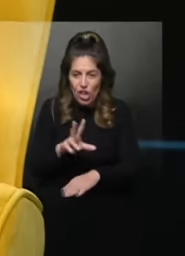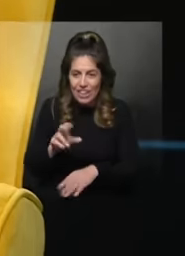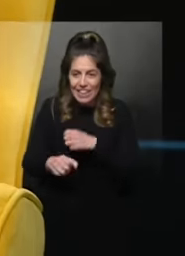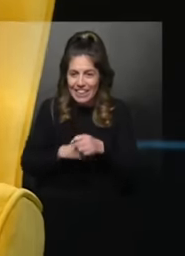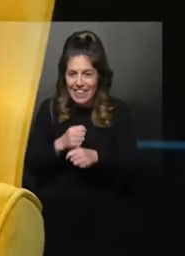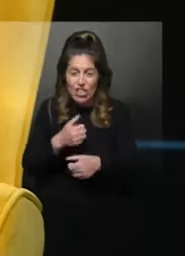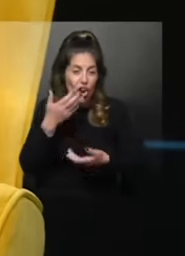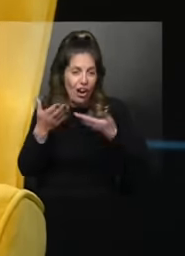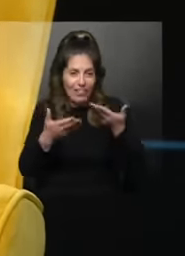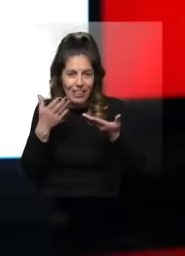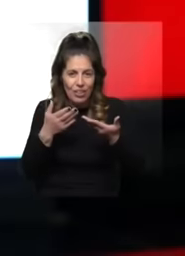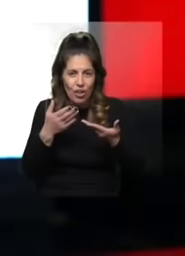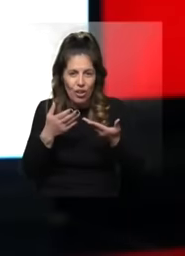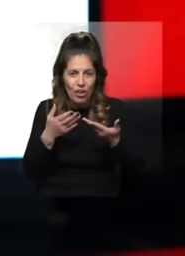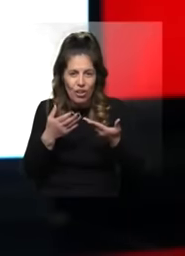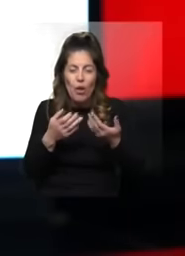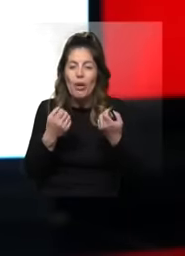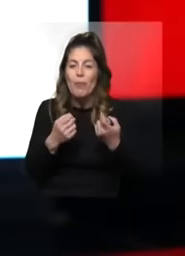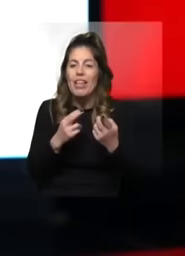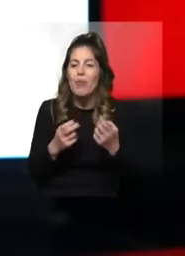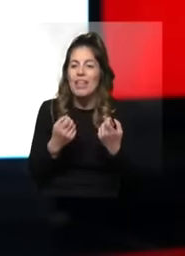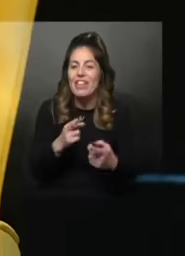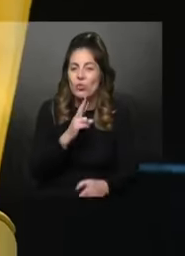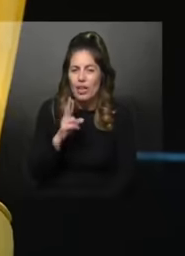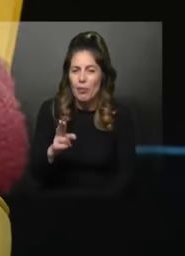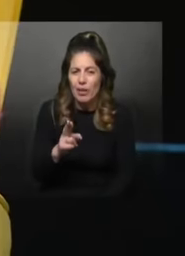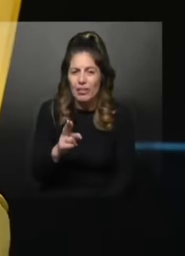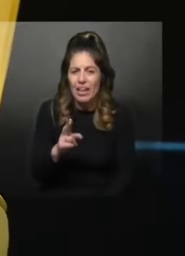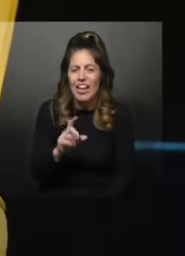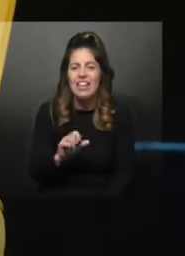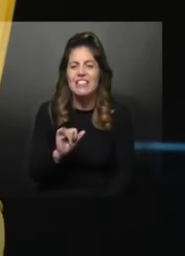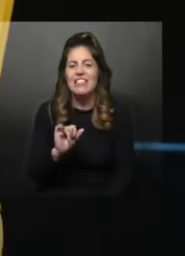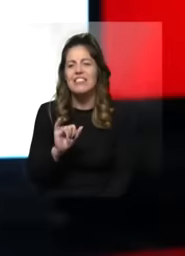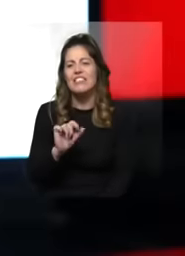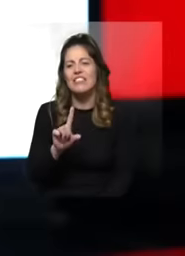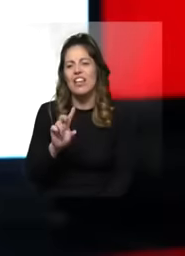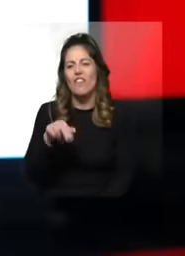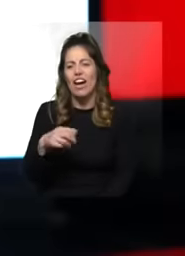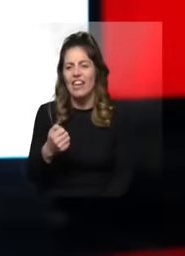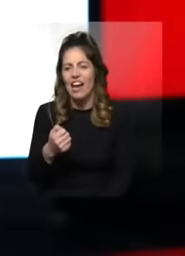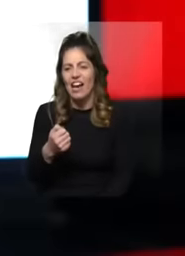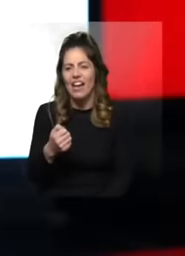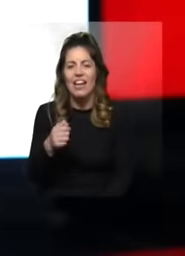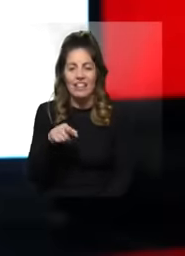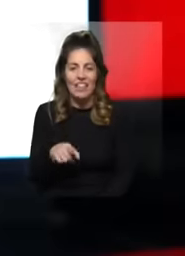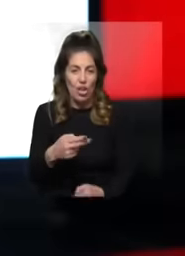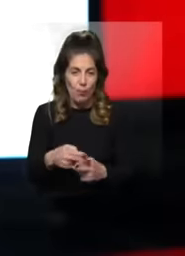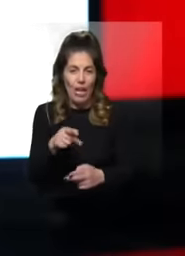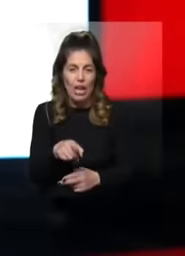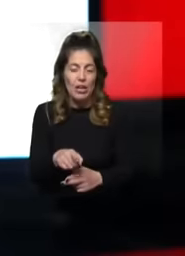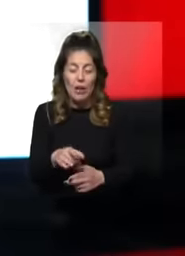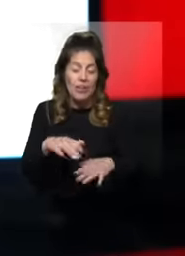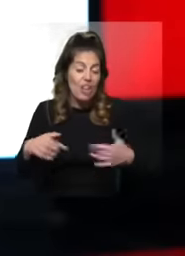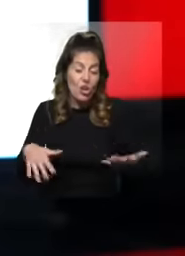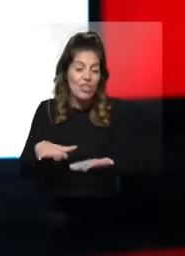claro, pero Silvana eso es me das una respuesta diferente. Silvana Estrada. Entonces, pasan cosas en el mundo que de repente no nos